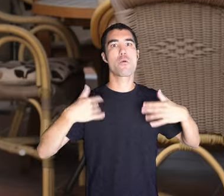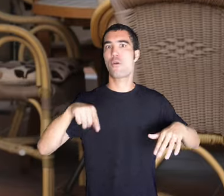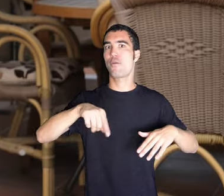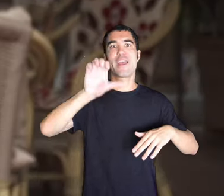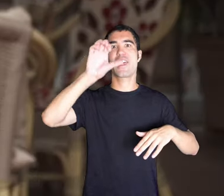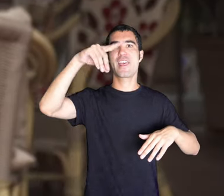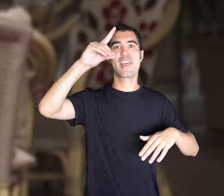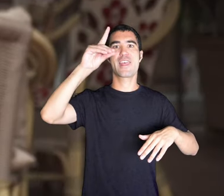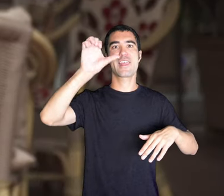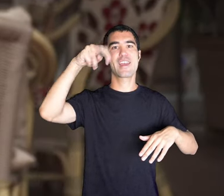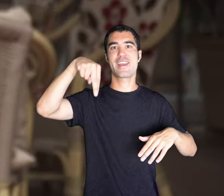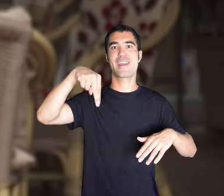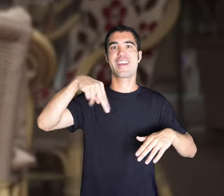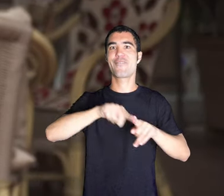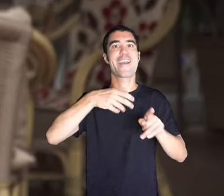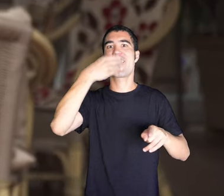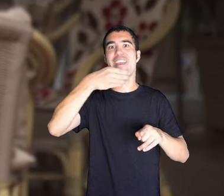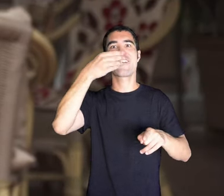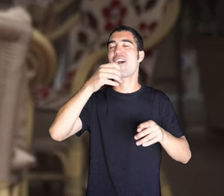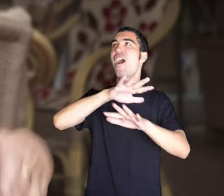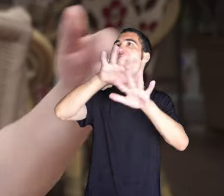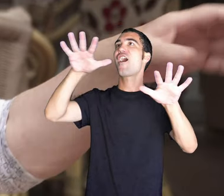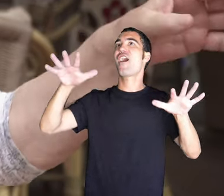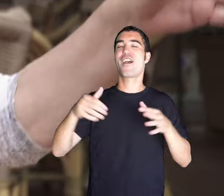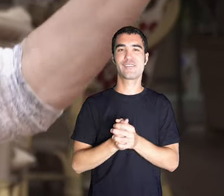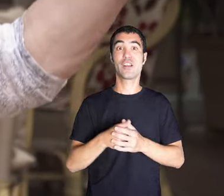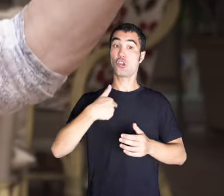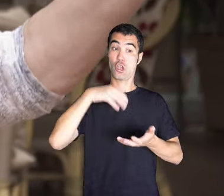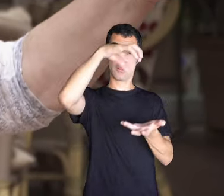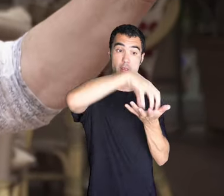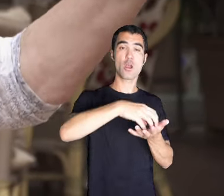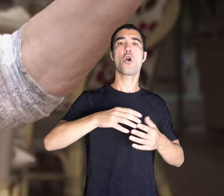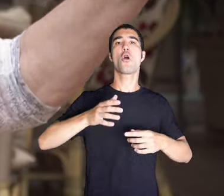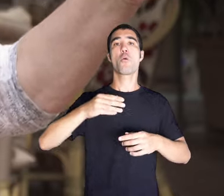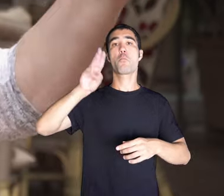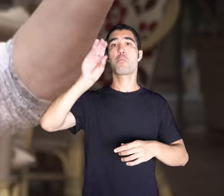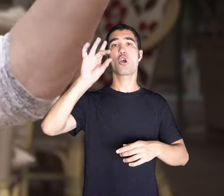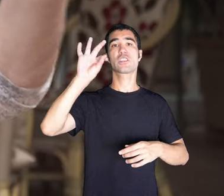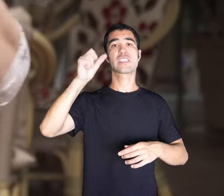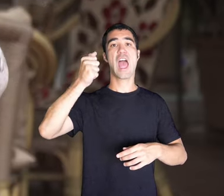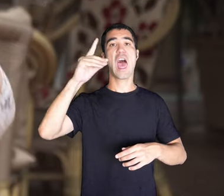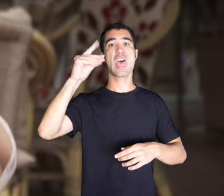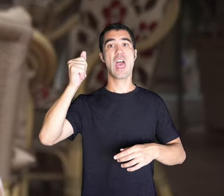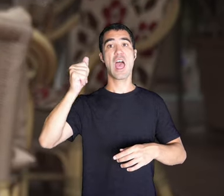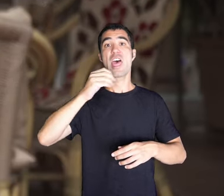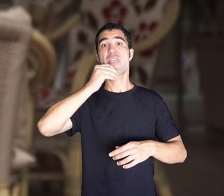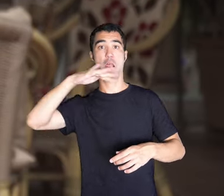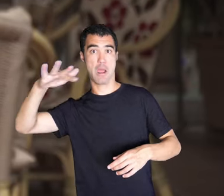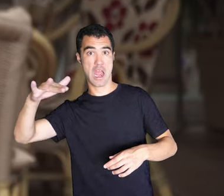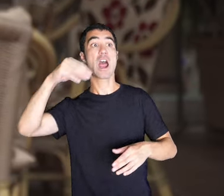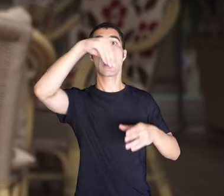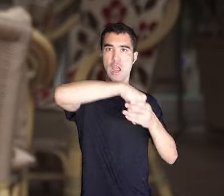Edén. Nos alojábamos en la Posada del Mar. Y nosotros, además,